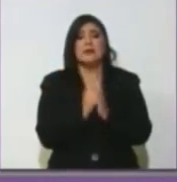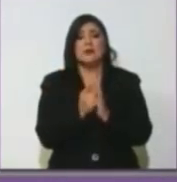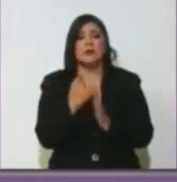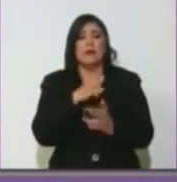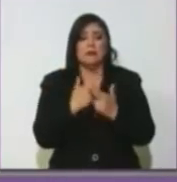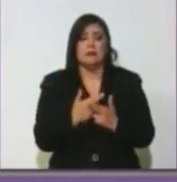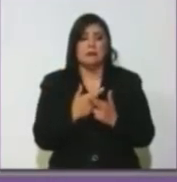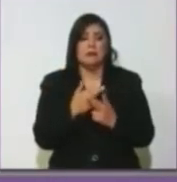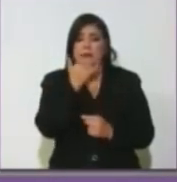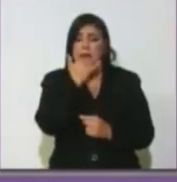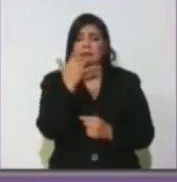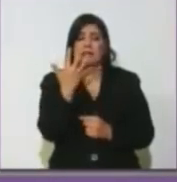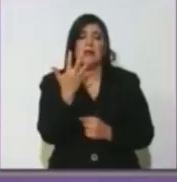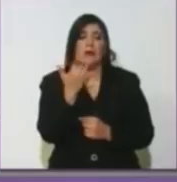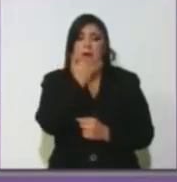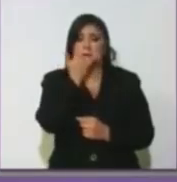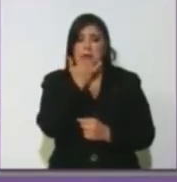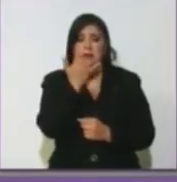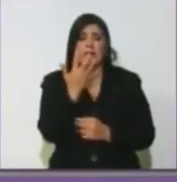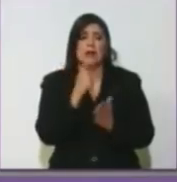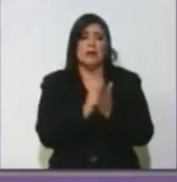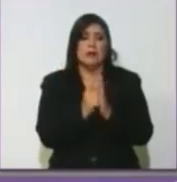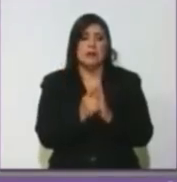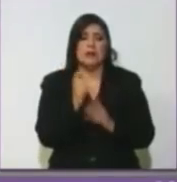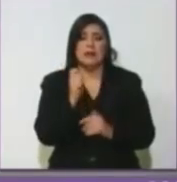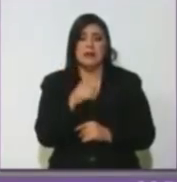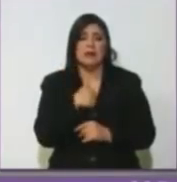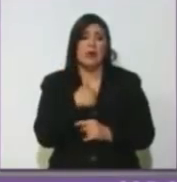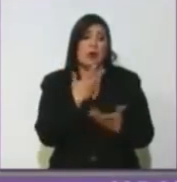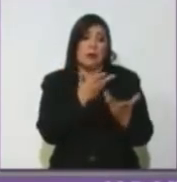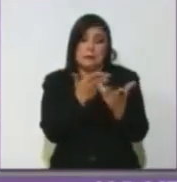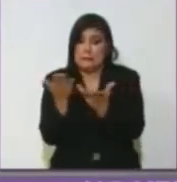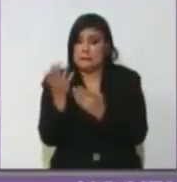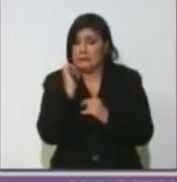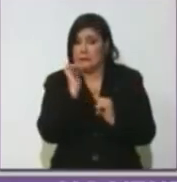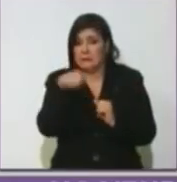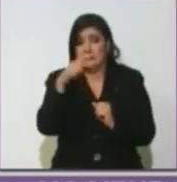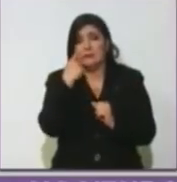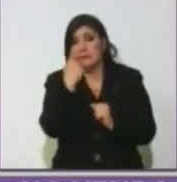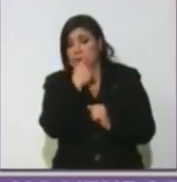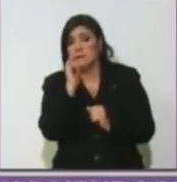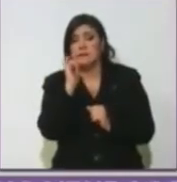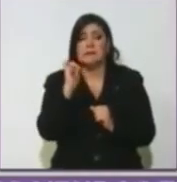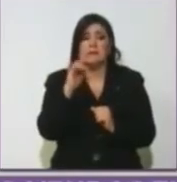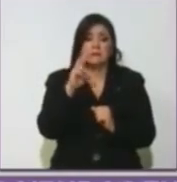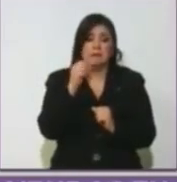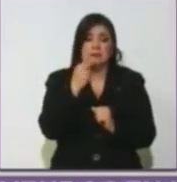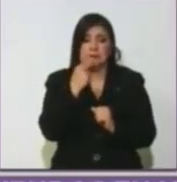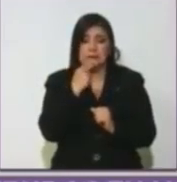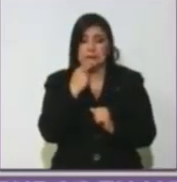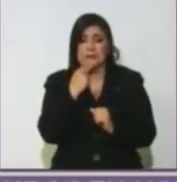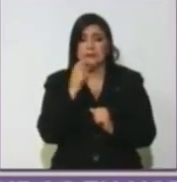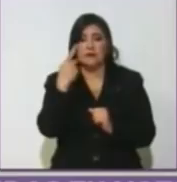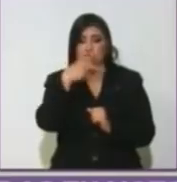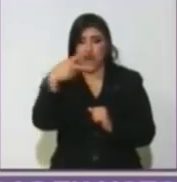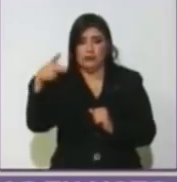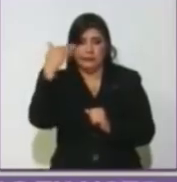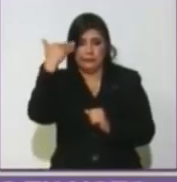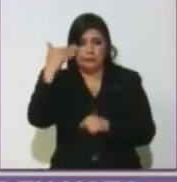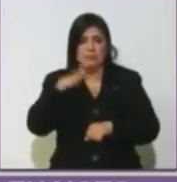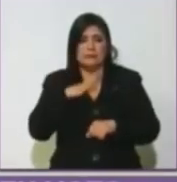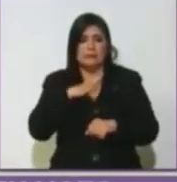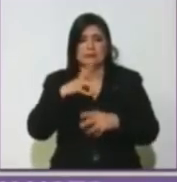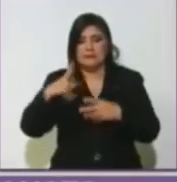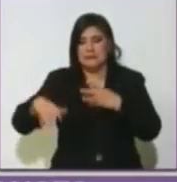5 perdón me equivoqué este entonces yo les digo por si en el momento dado quieren usar su tiempo por la recapitulación